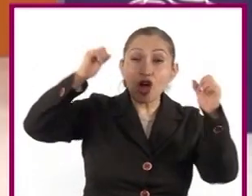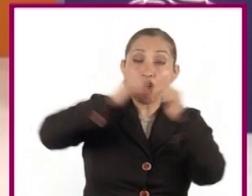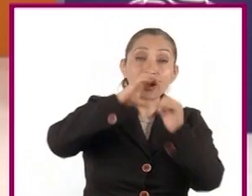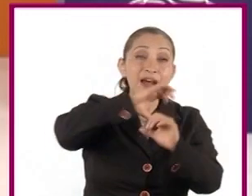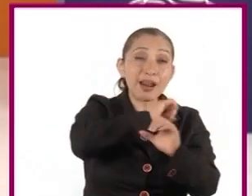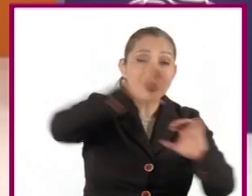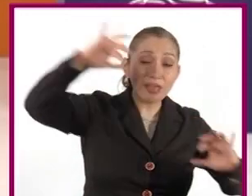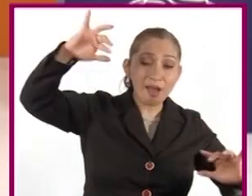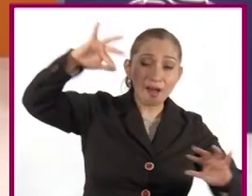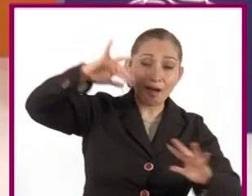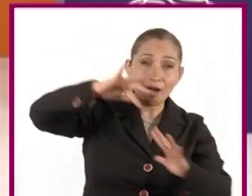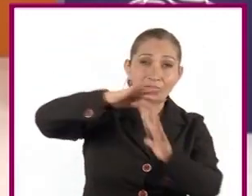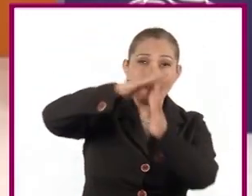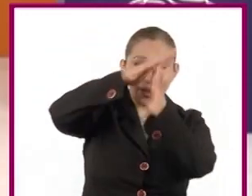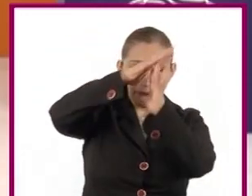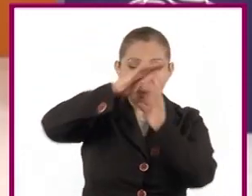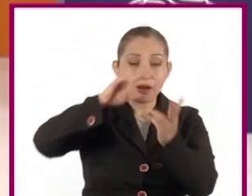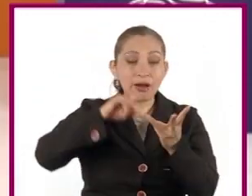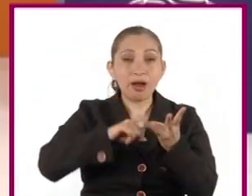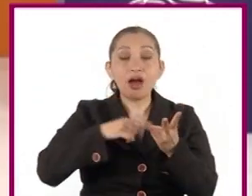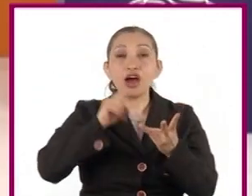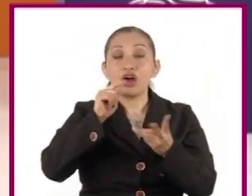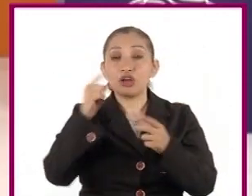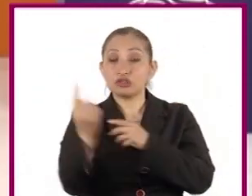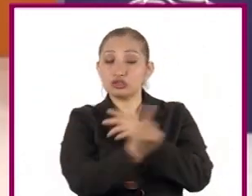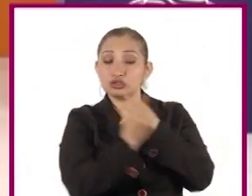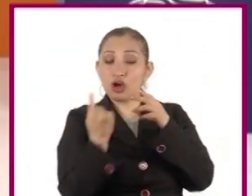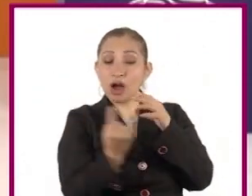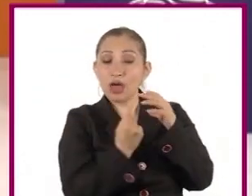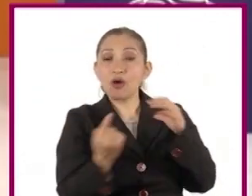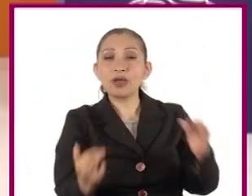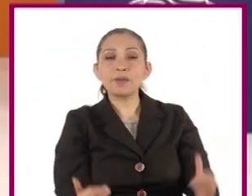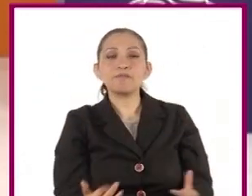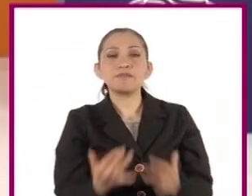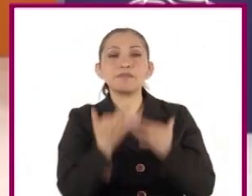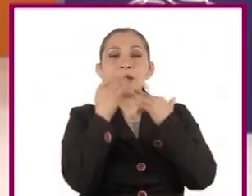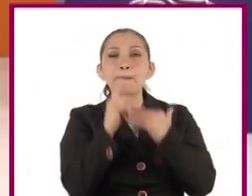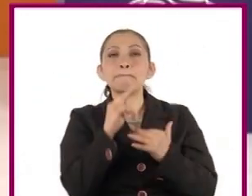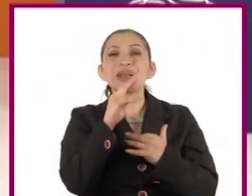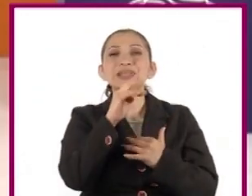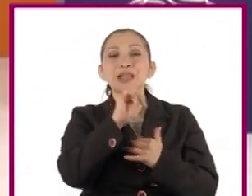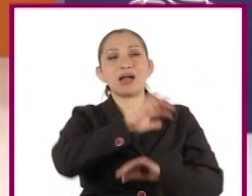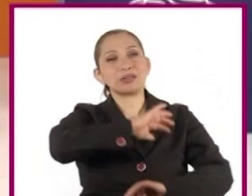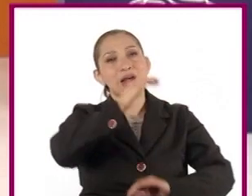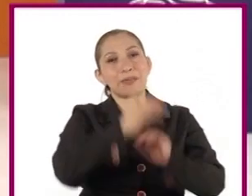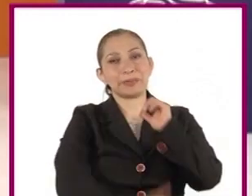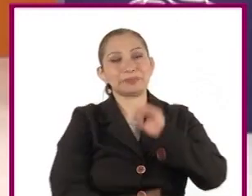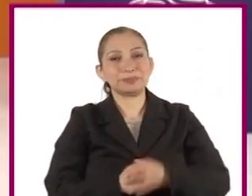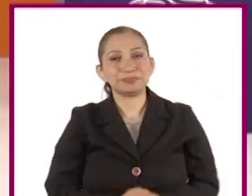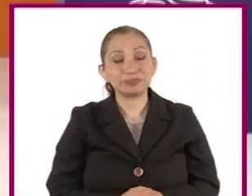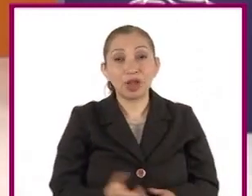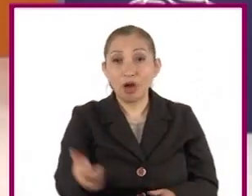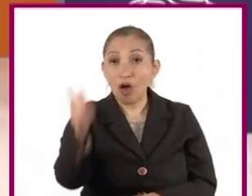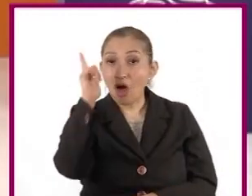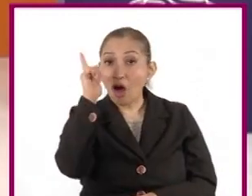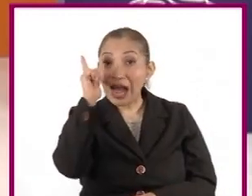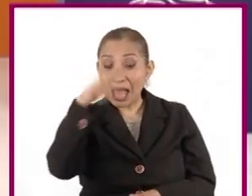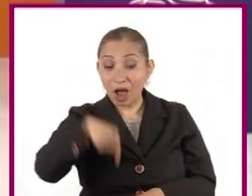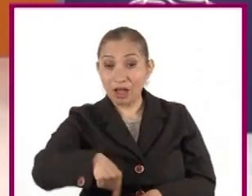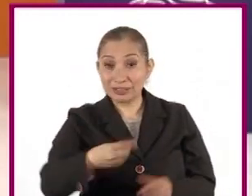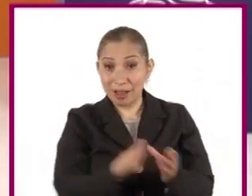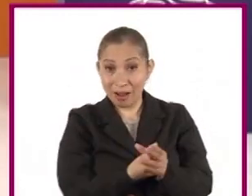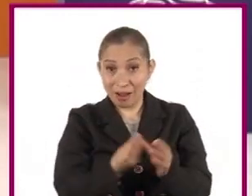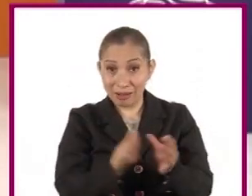los vientos cálidos del oeste, los tornados y las brisas. Hemos terminado. Espero que la sesión de